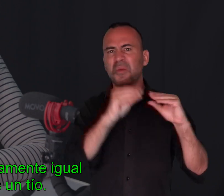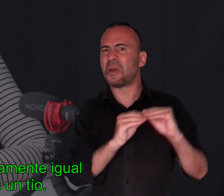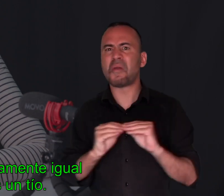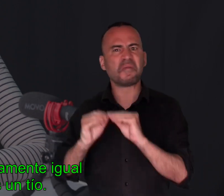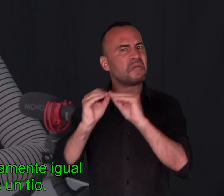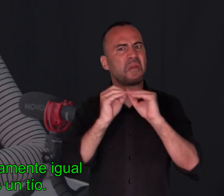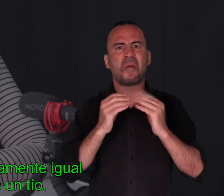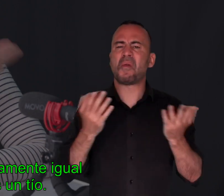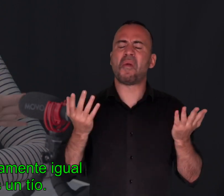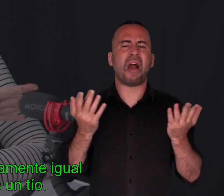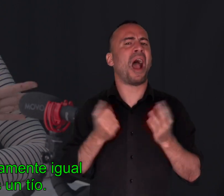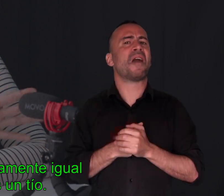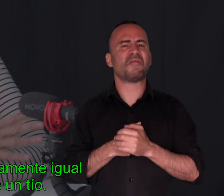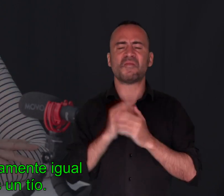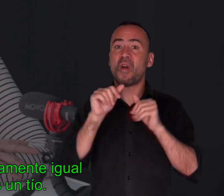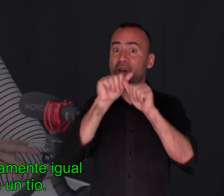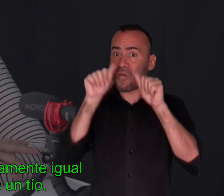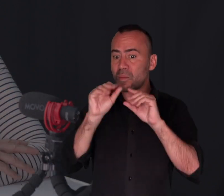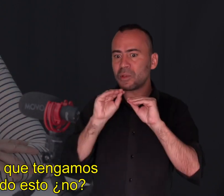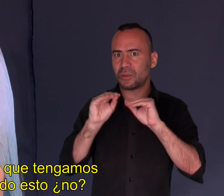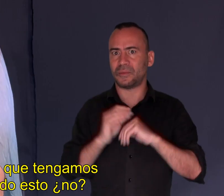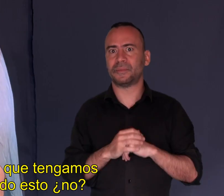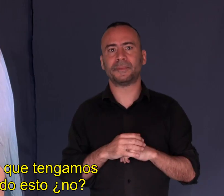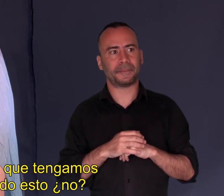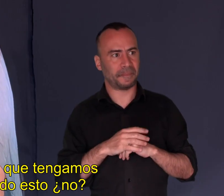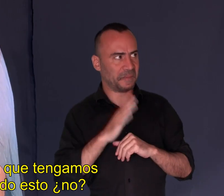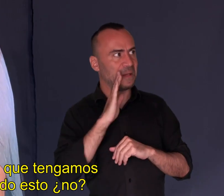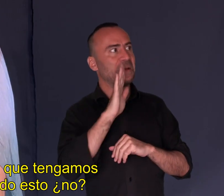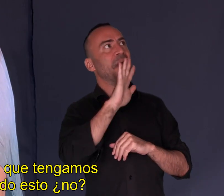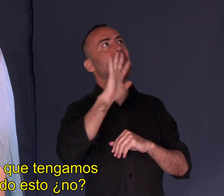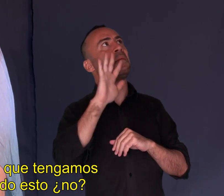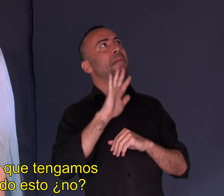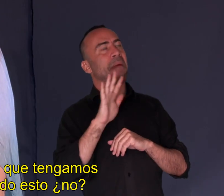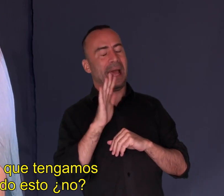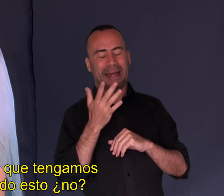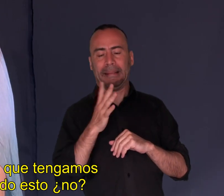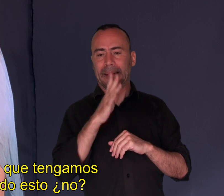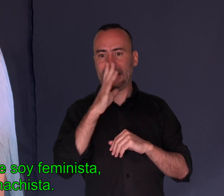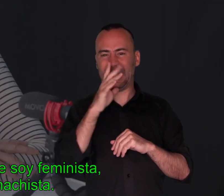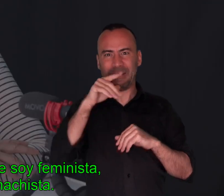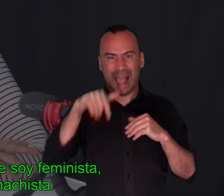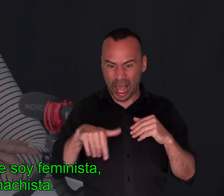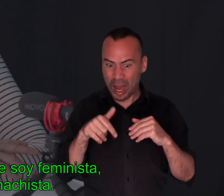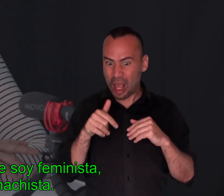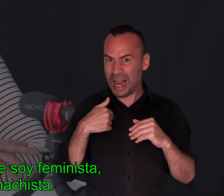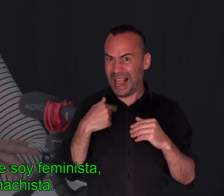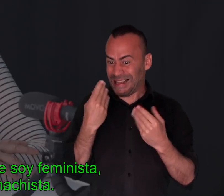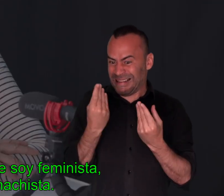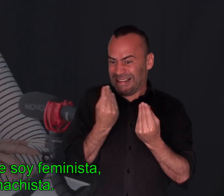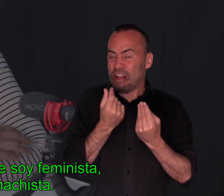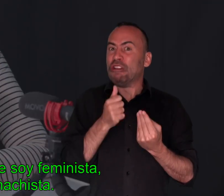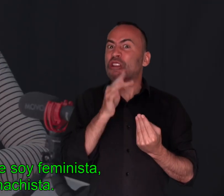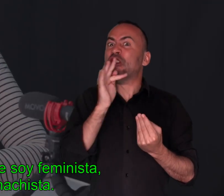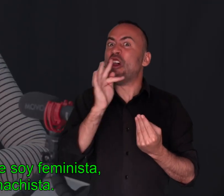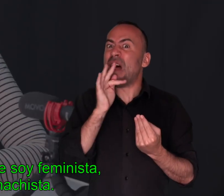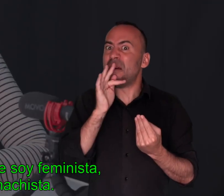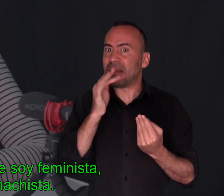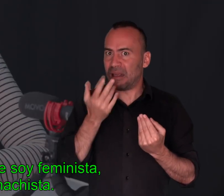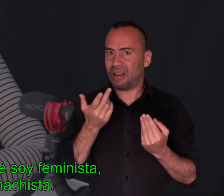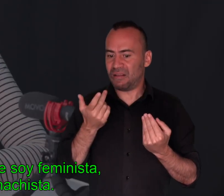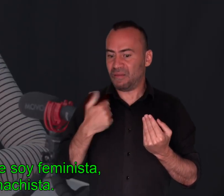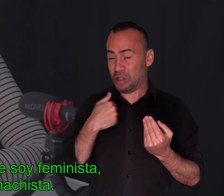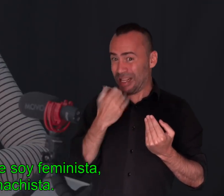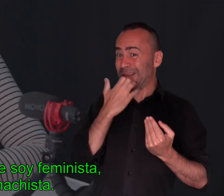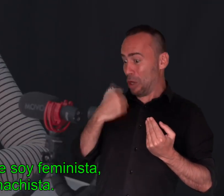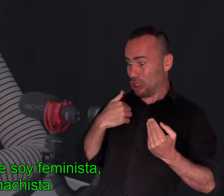escucha Exactamente igual que si fueras un tío per Parece Mentira que tengamos que seguir valorando esto no bueno es que es que yo es que yo que